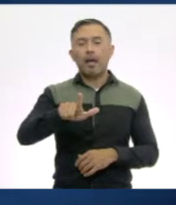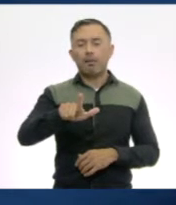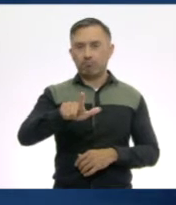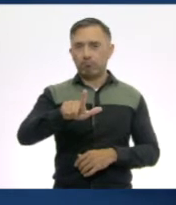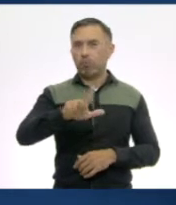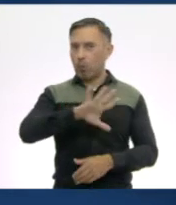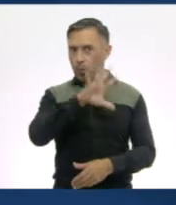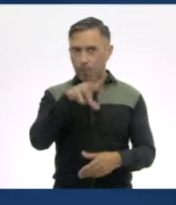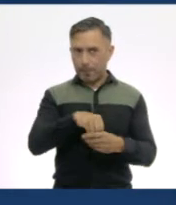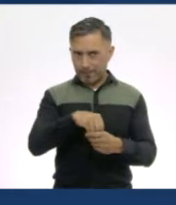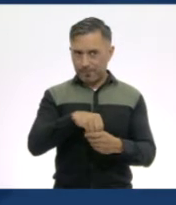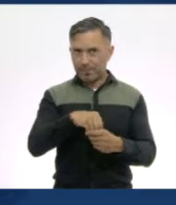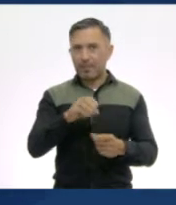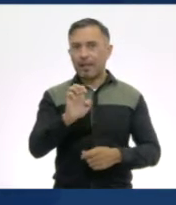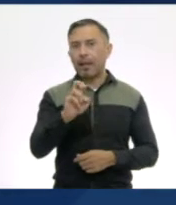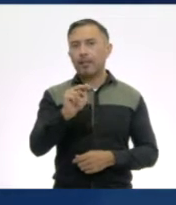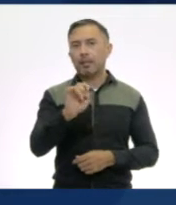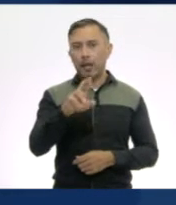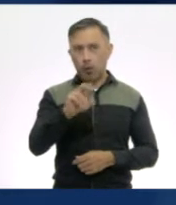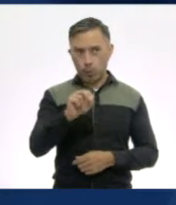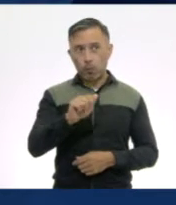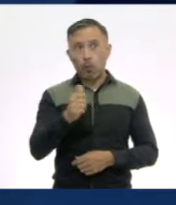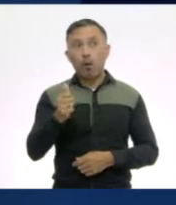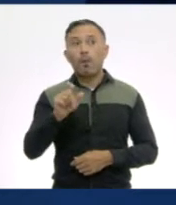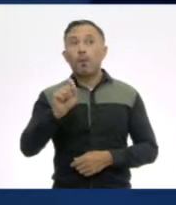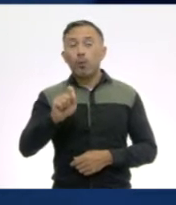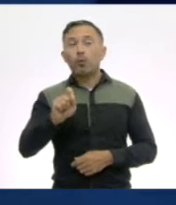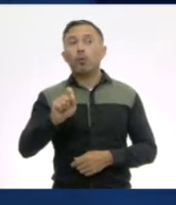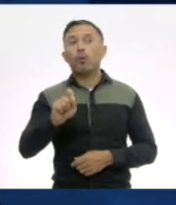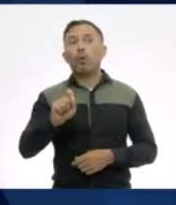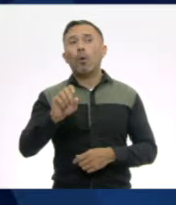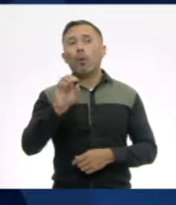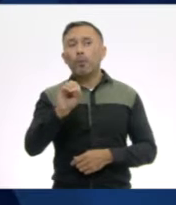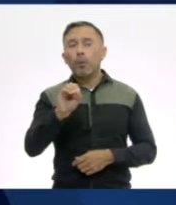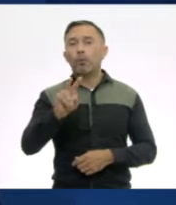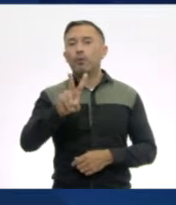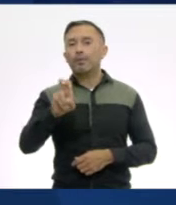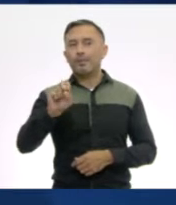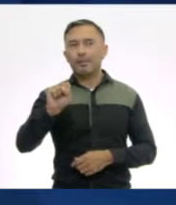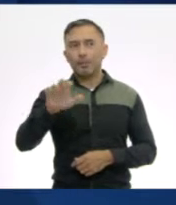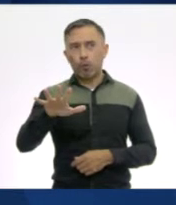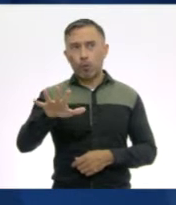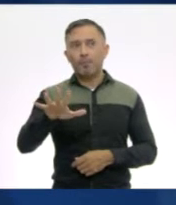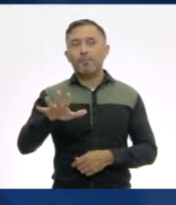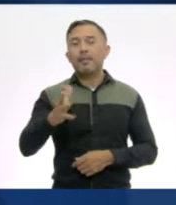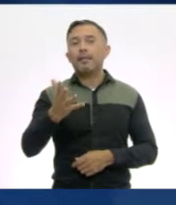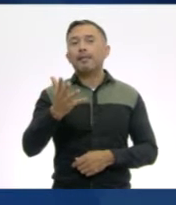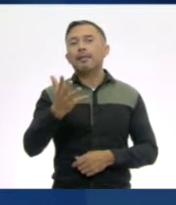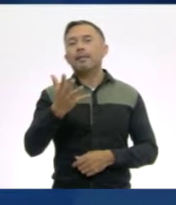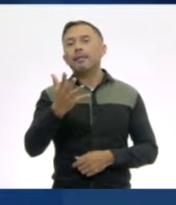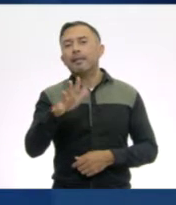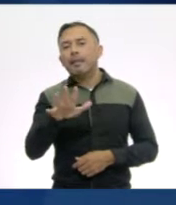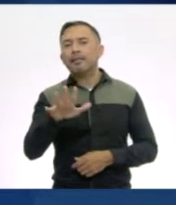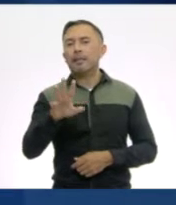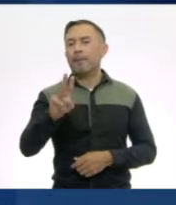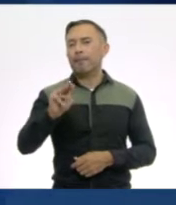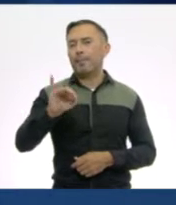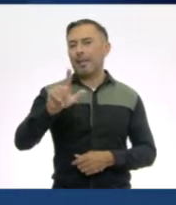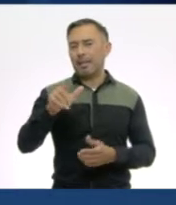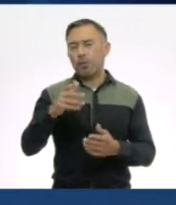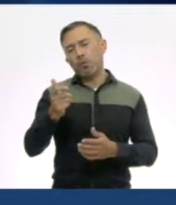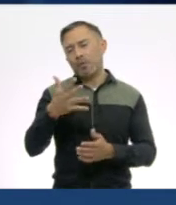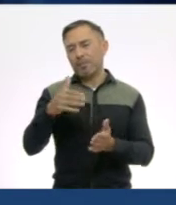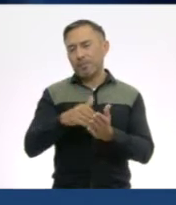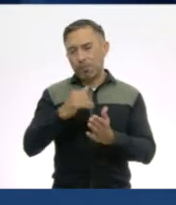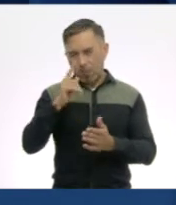265 diezmilésimos. Perfecto. ¿Lo recuerdan? Sí, estuvimos jugando. Así es. Acomodarlos en